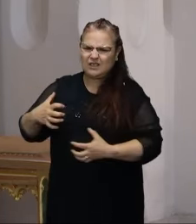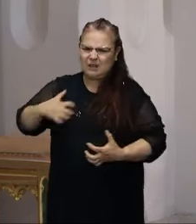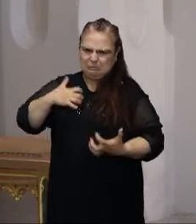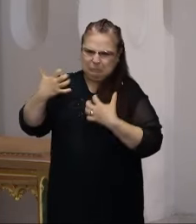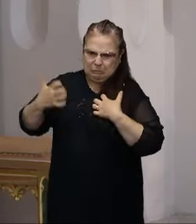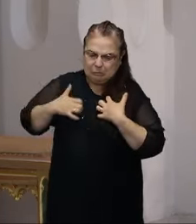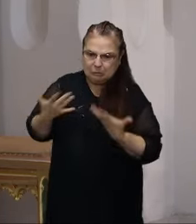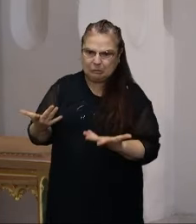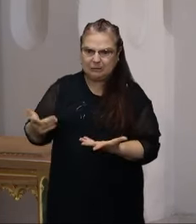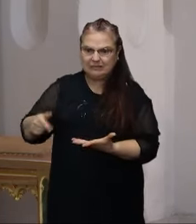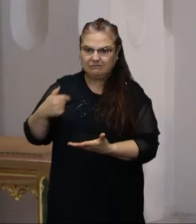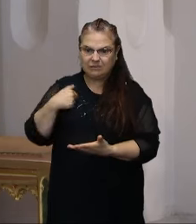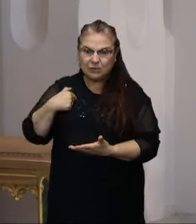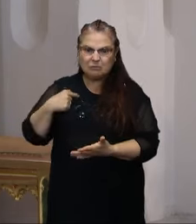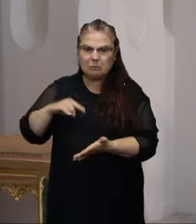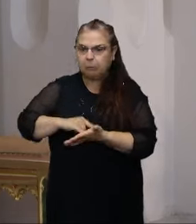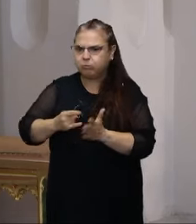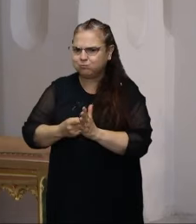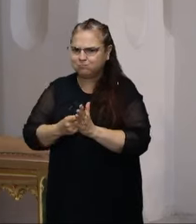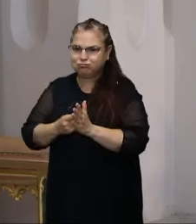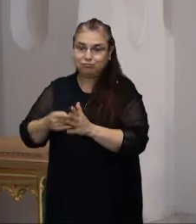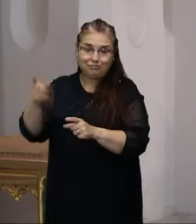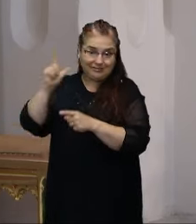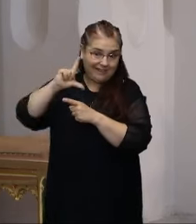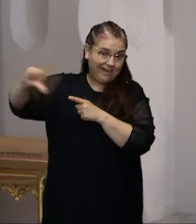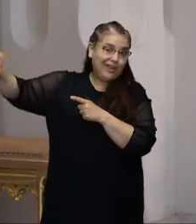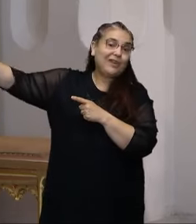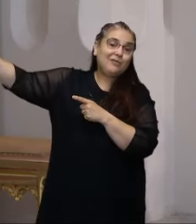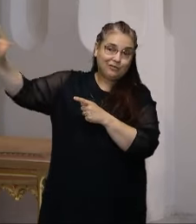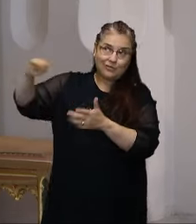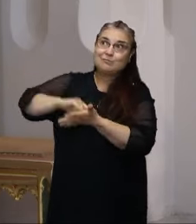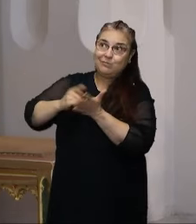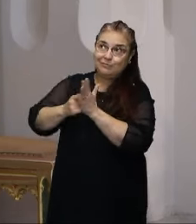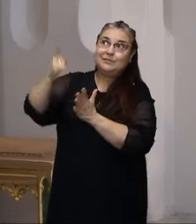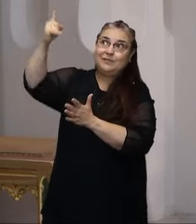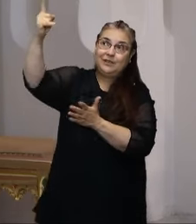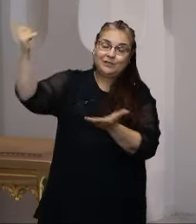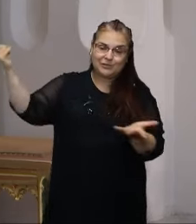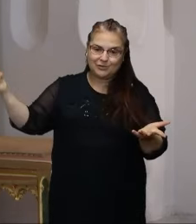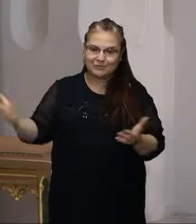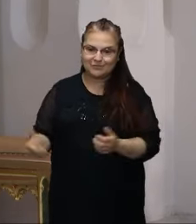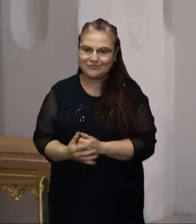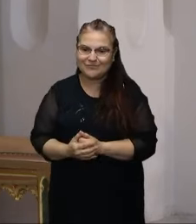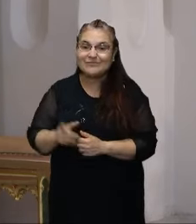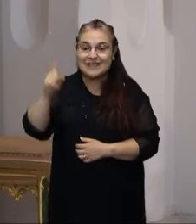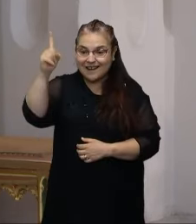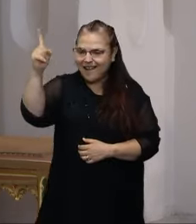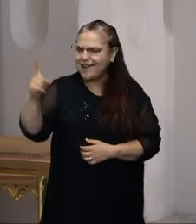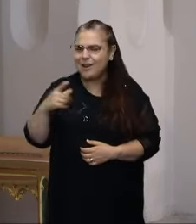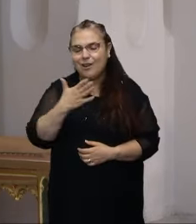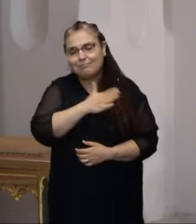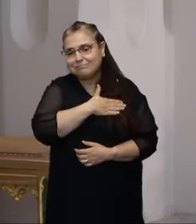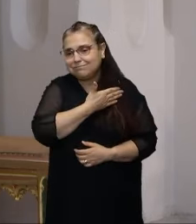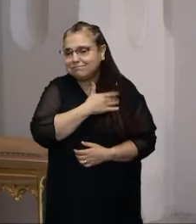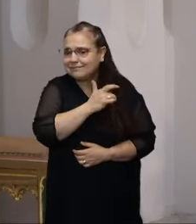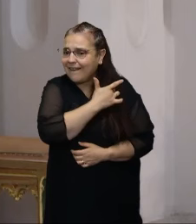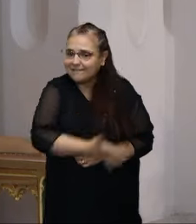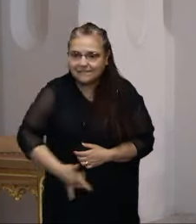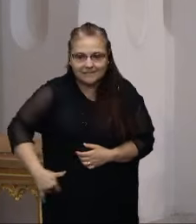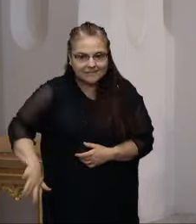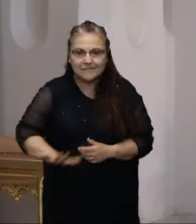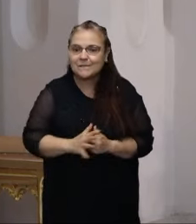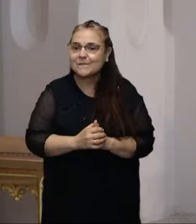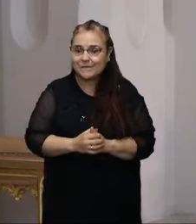nuestros planteamientos tan alejados de los planteamientos de Dios. Él, compasivo y